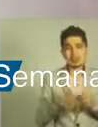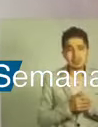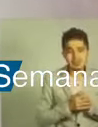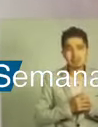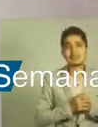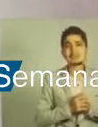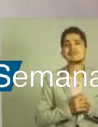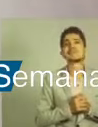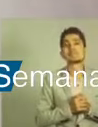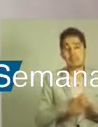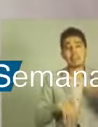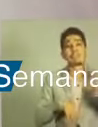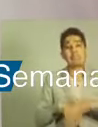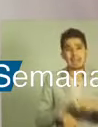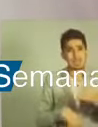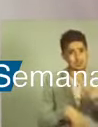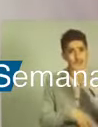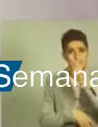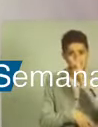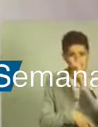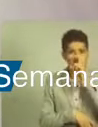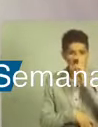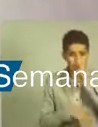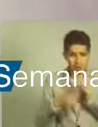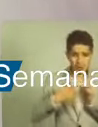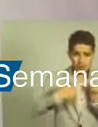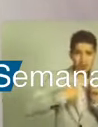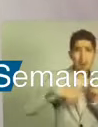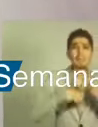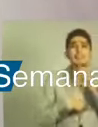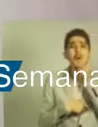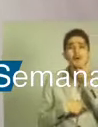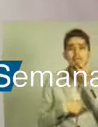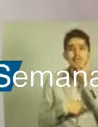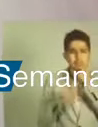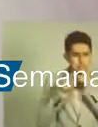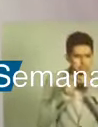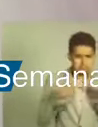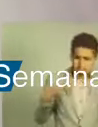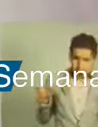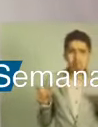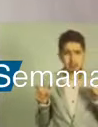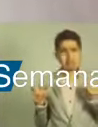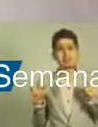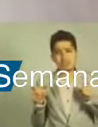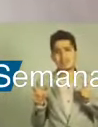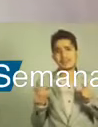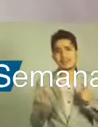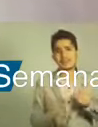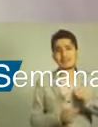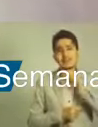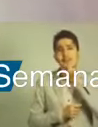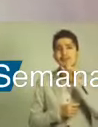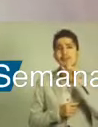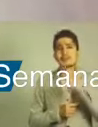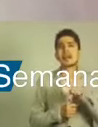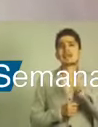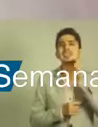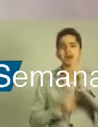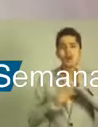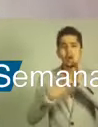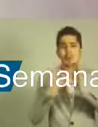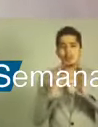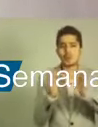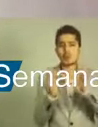a intensificar las tareas de la policía y la comunicación